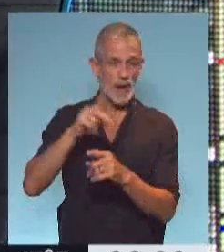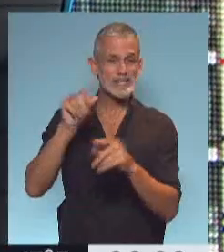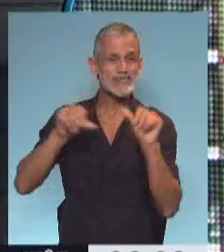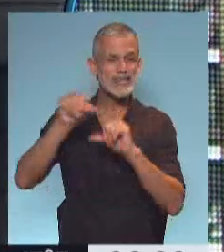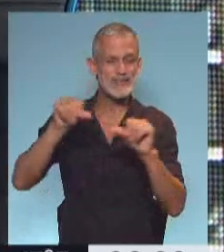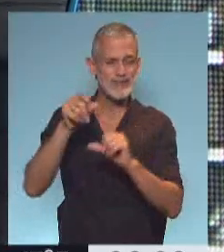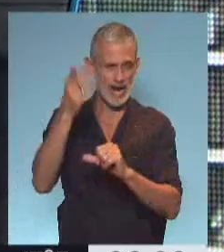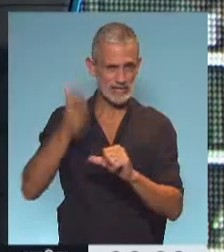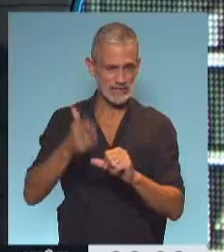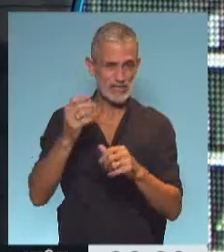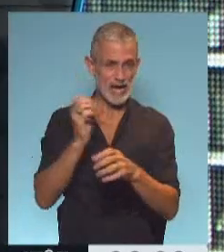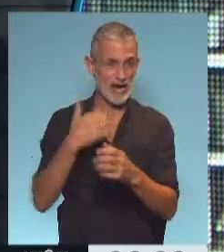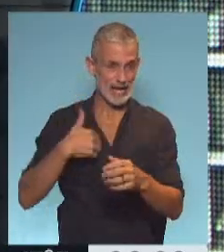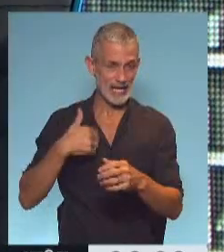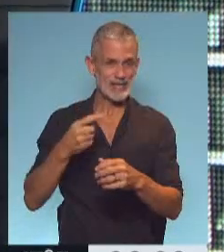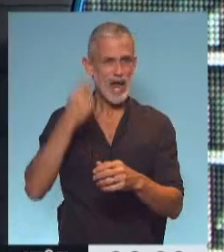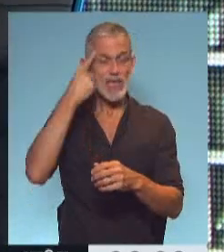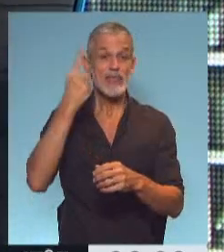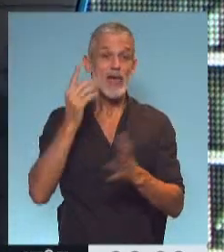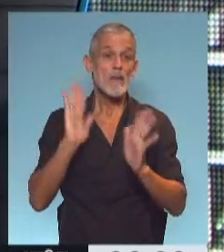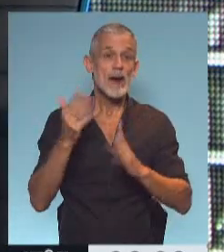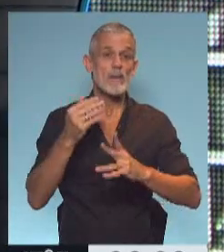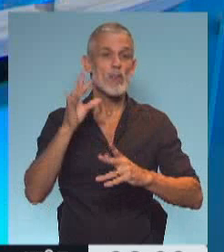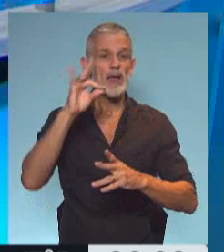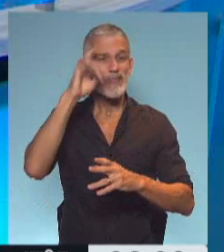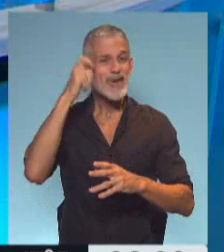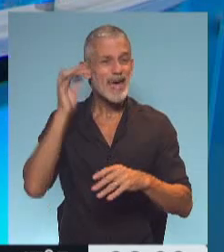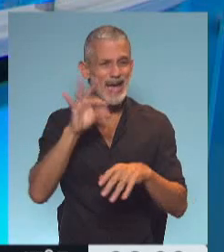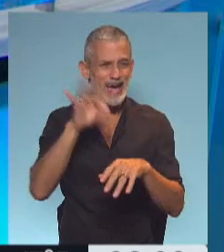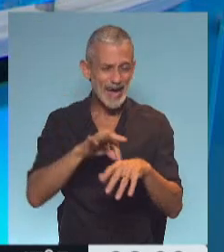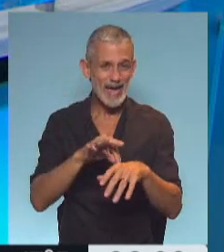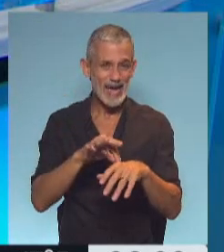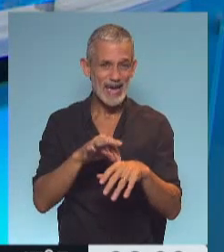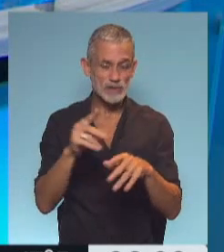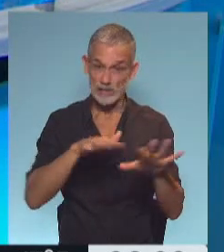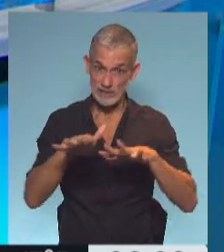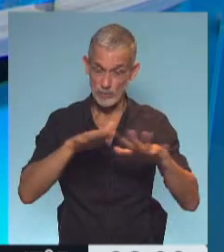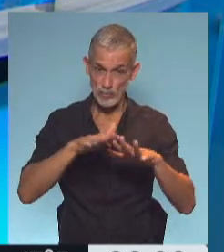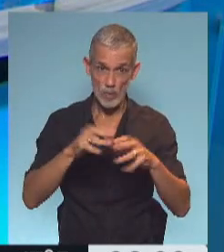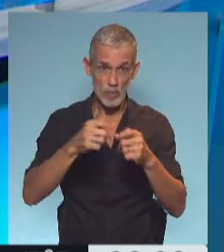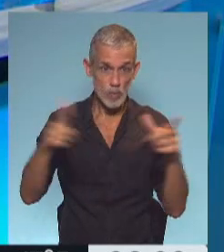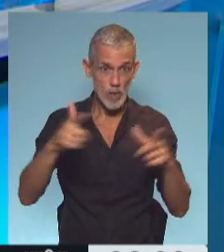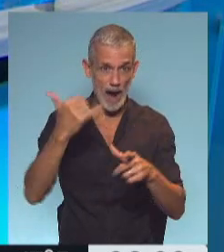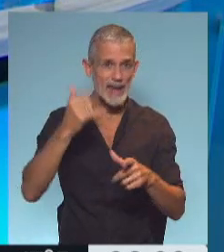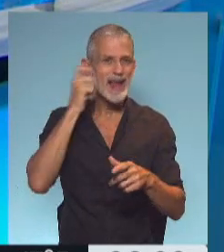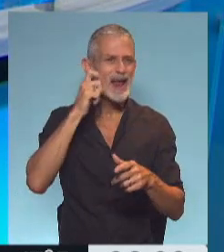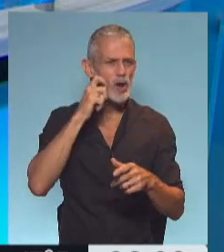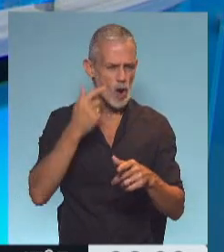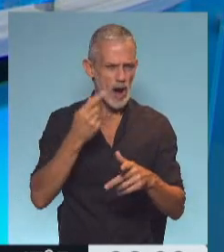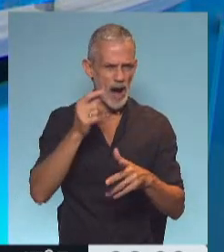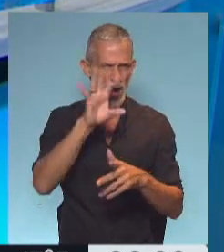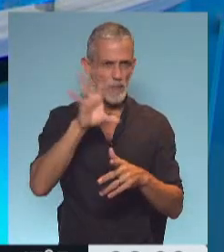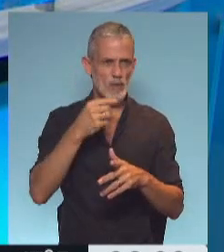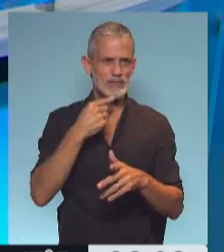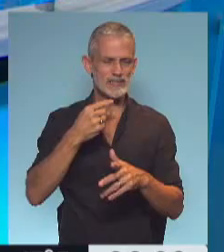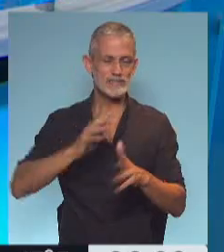argentinas hablan de dengue a partir justamente de una idea como para poder erradicar el huevo. ¿Sigue siendo una situación preocupante en la Argentina? Hablábamos de La Rioja recién. Sí, lo de